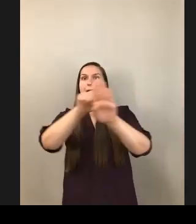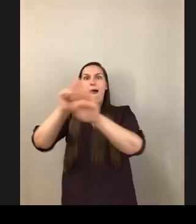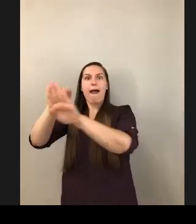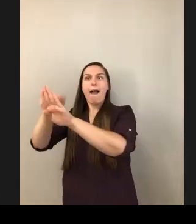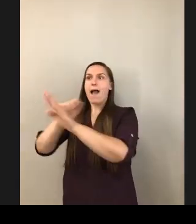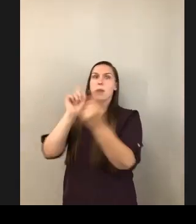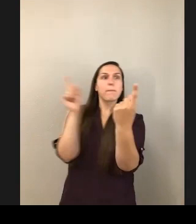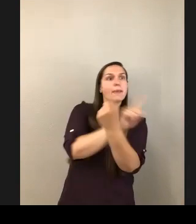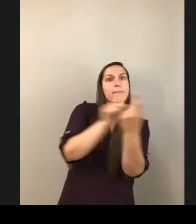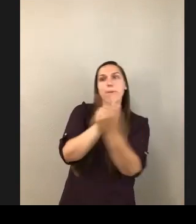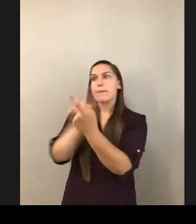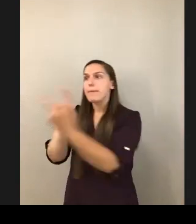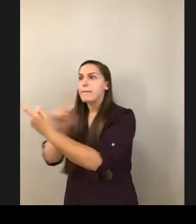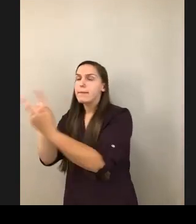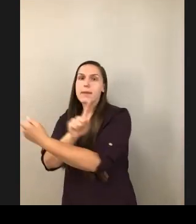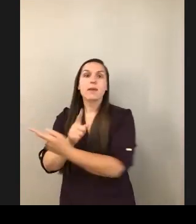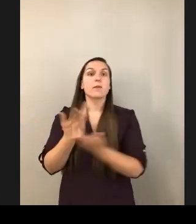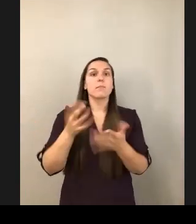podemos